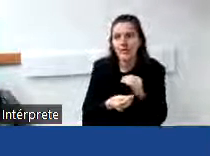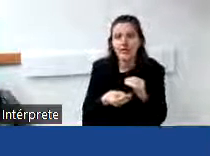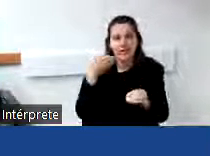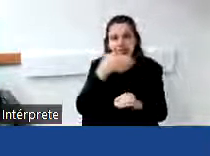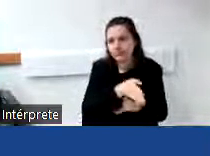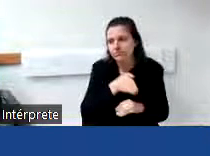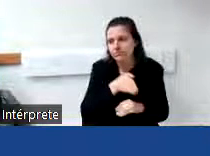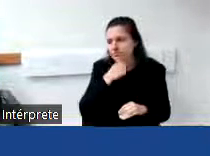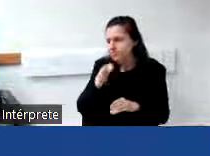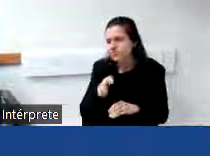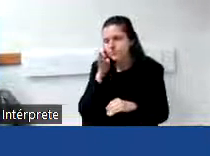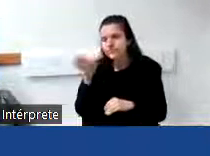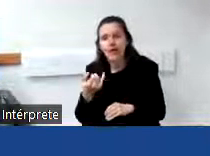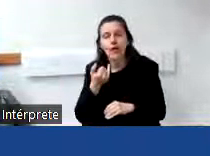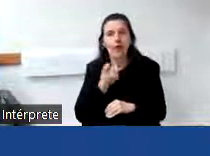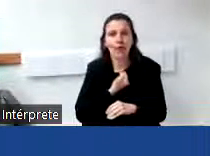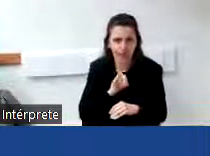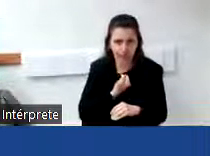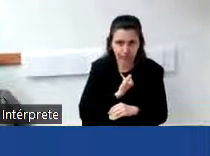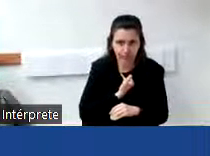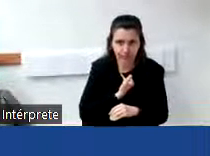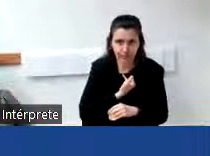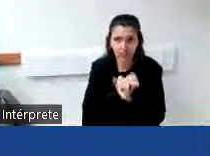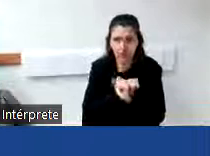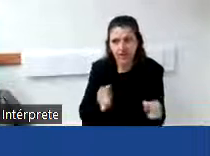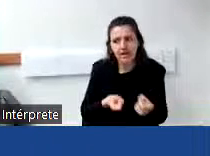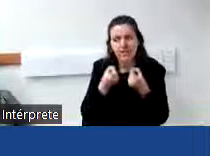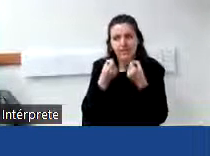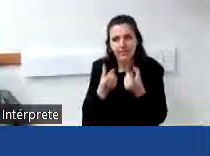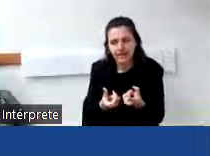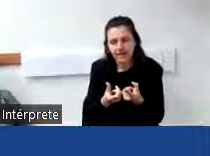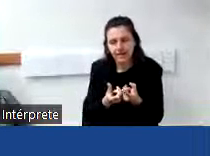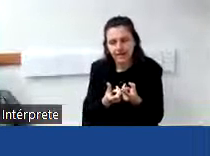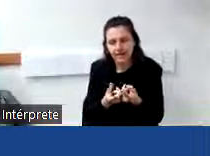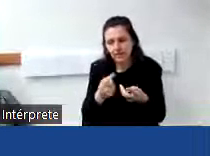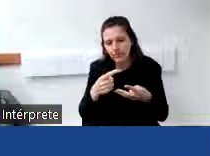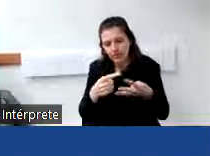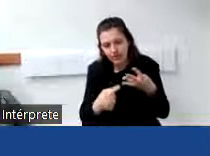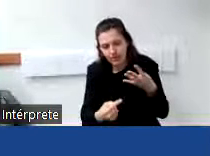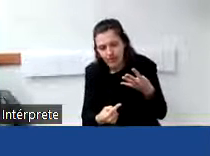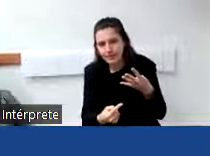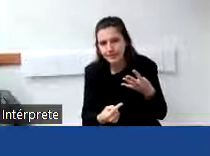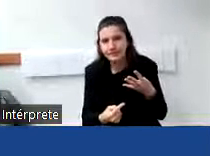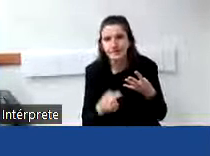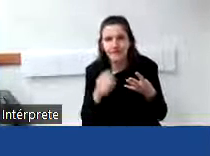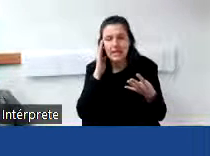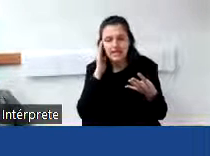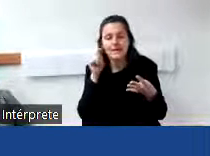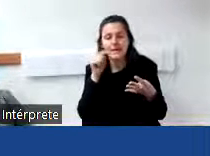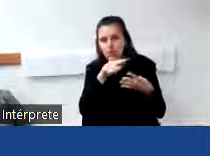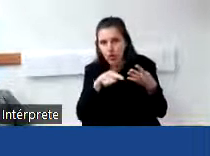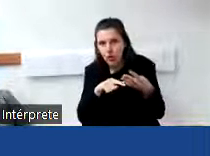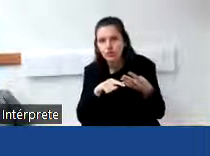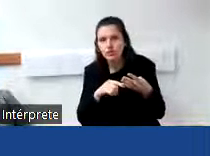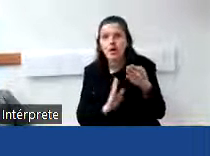esos itinerarios accesibles, y de qué forma se puede también priorizar la atención, en ese caso de que sea necesario, bueno,